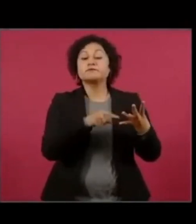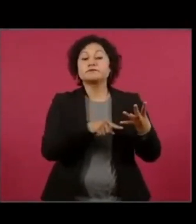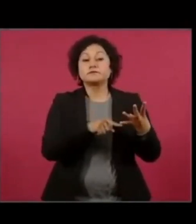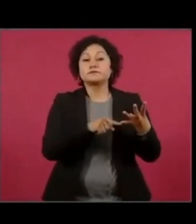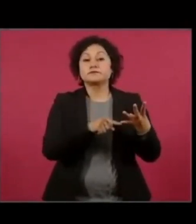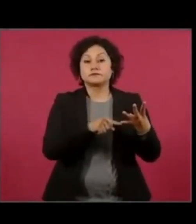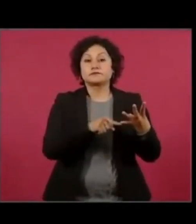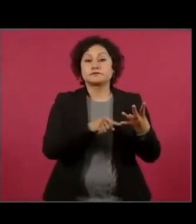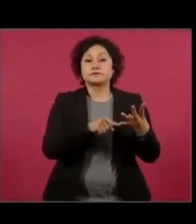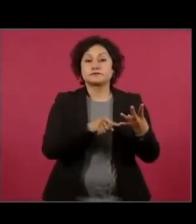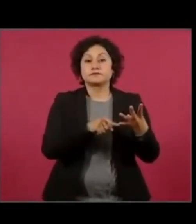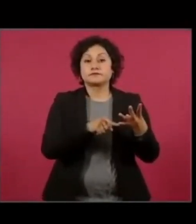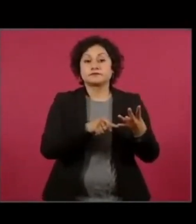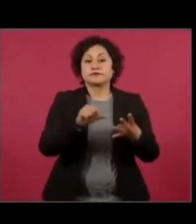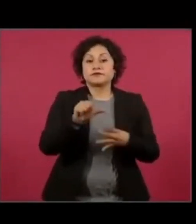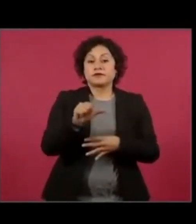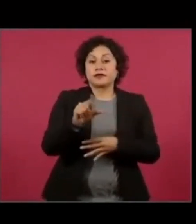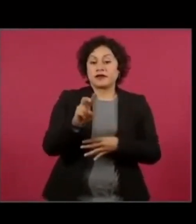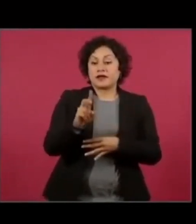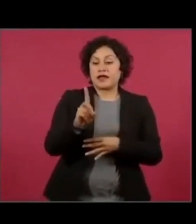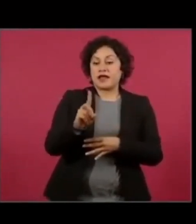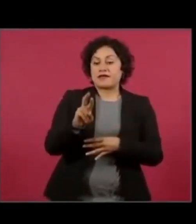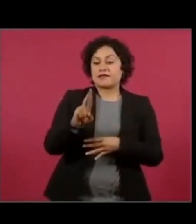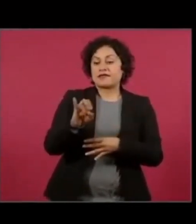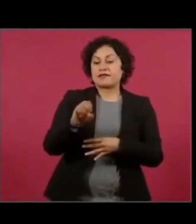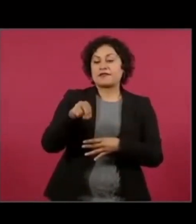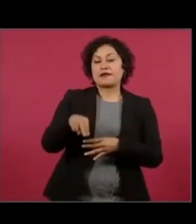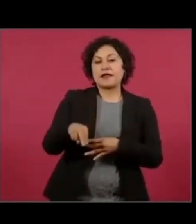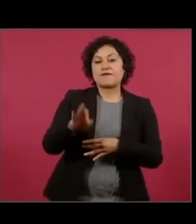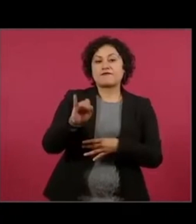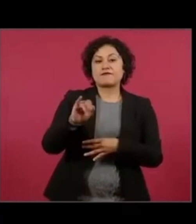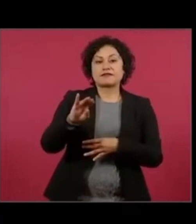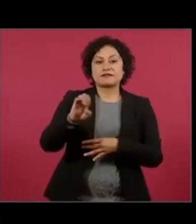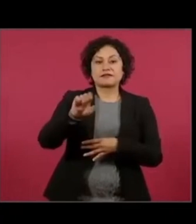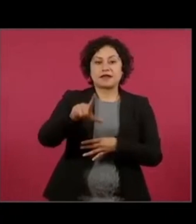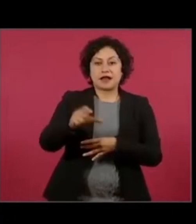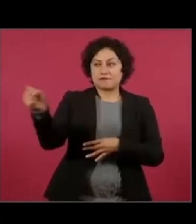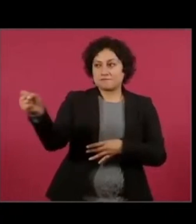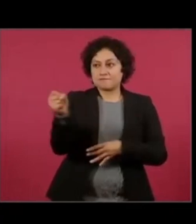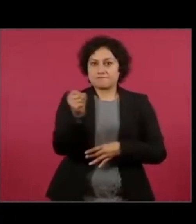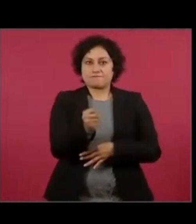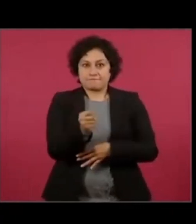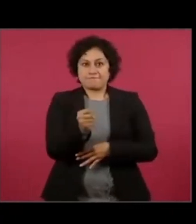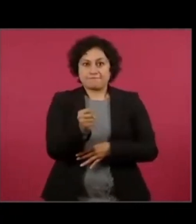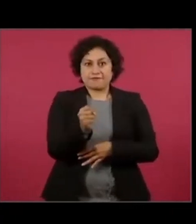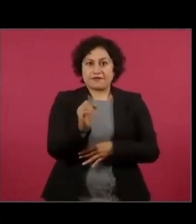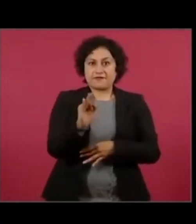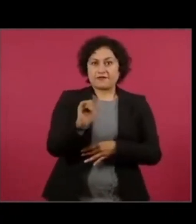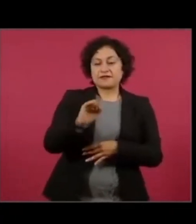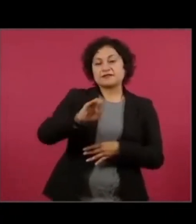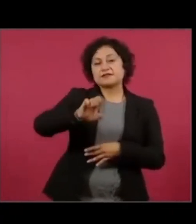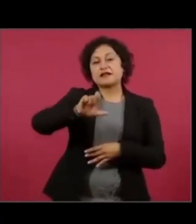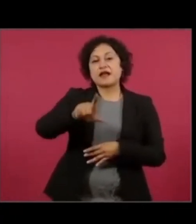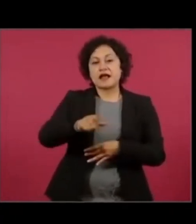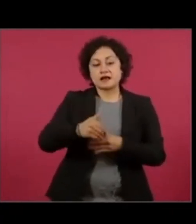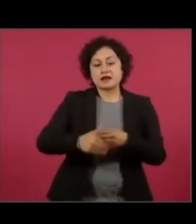Adrián Fiscal. Adrián de la Garza, Fiscal General del Estado por 9 años.